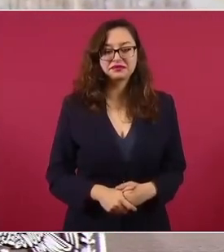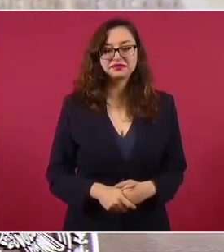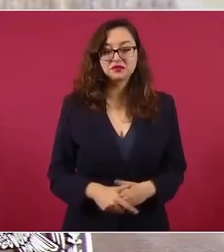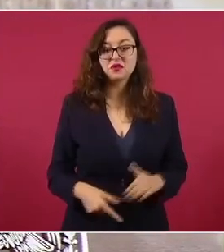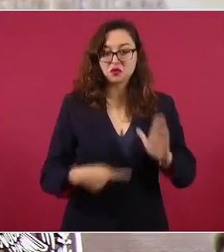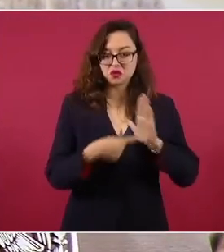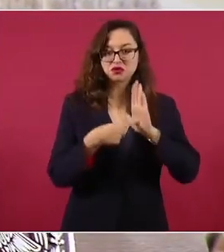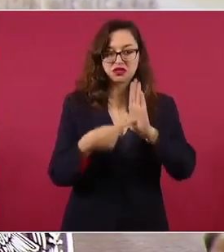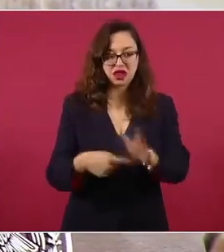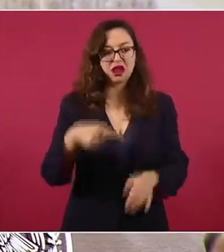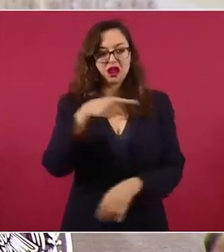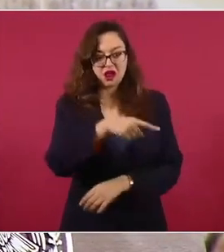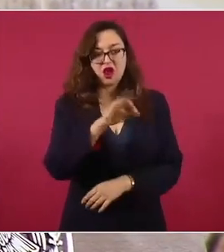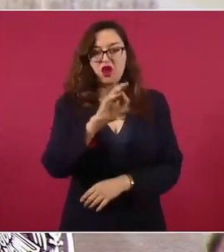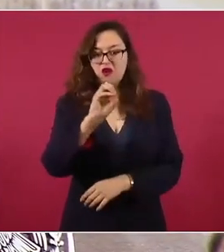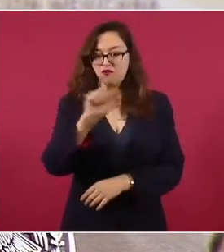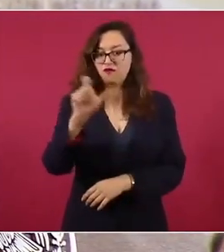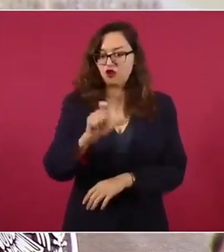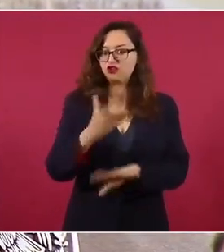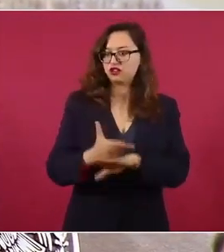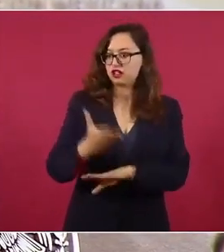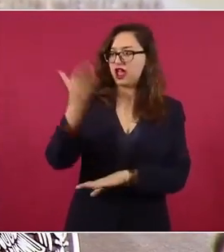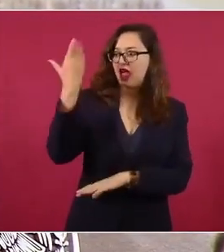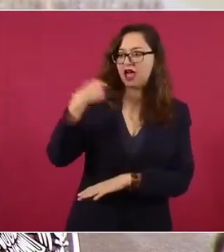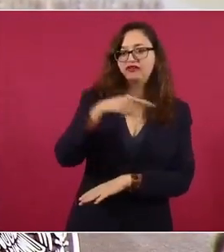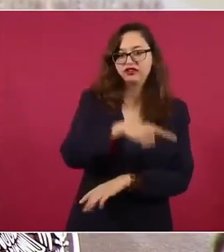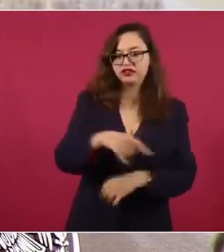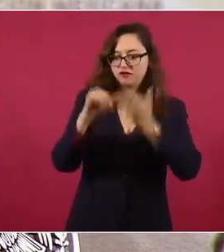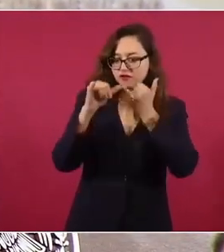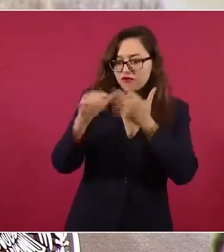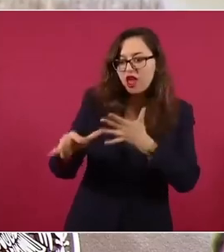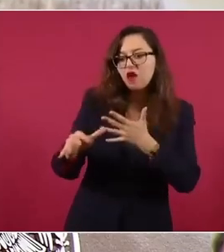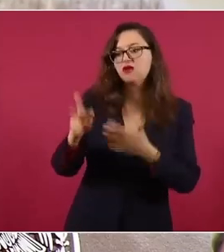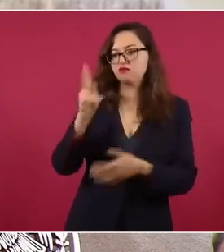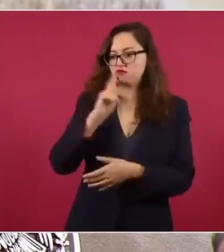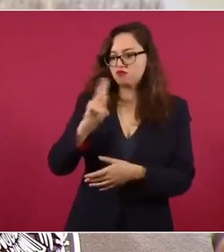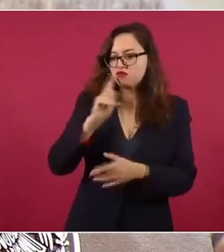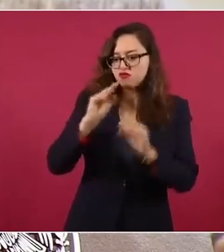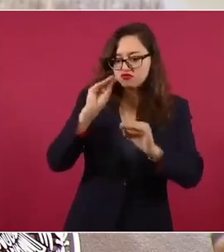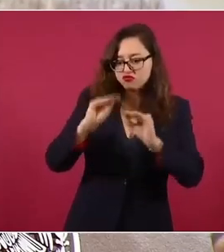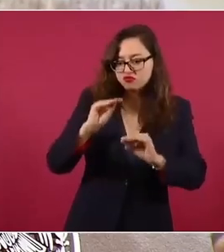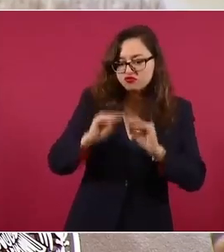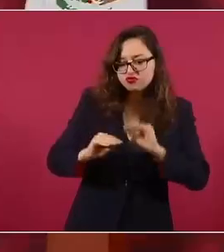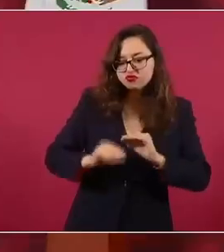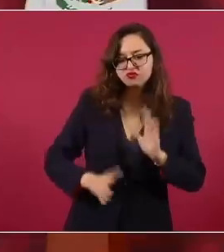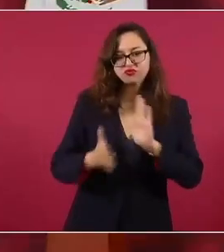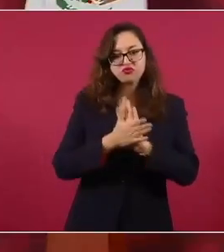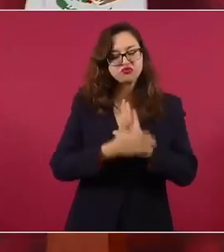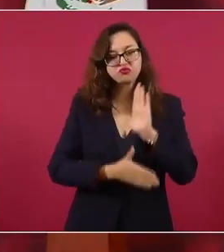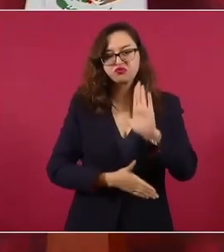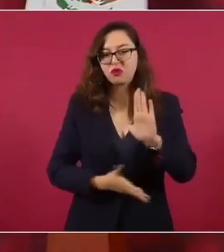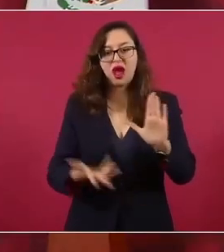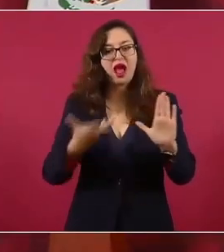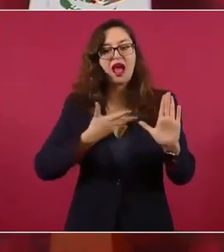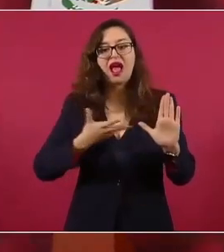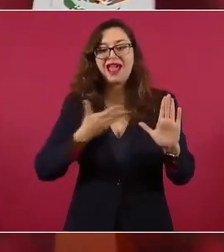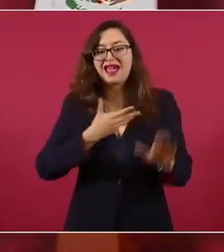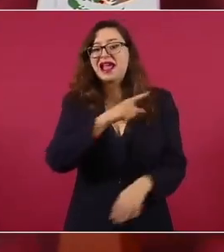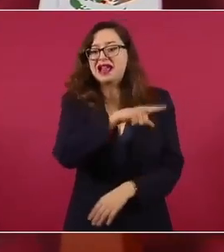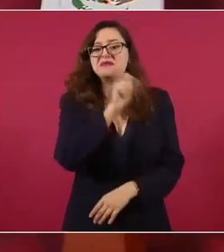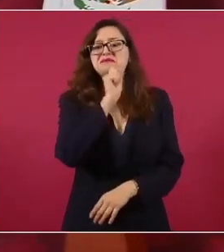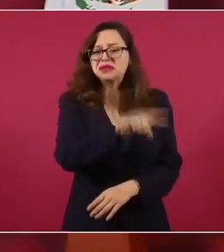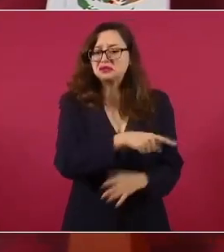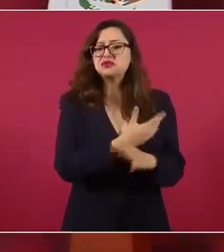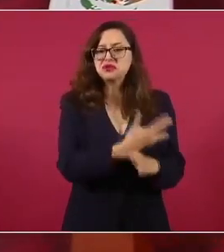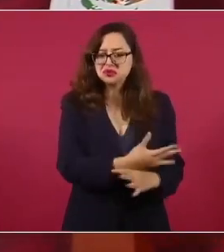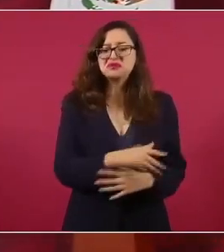exponga, porque tendría todas las pruebas, existen todas las pruebas. Él mismo